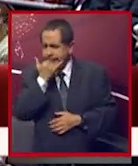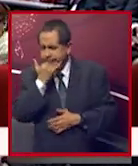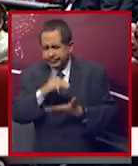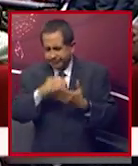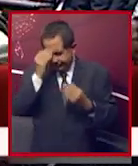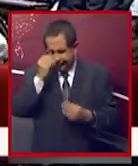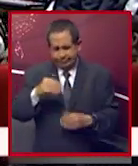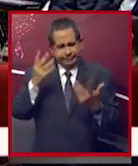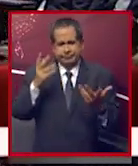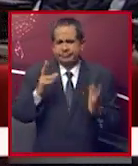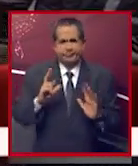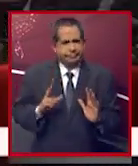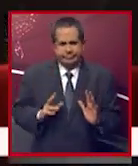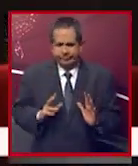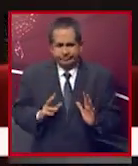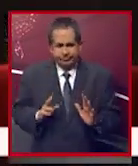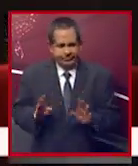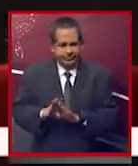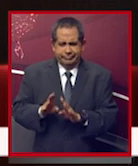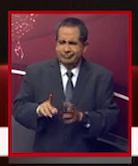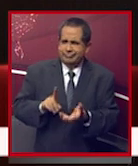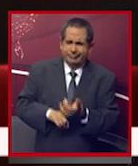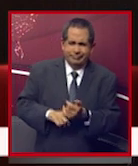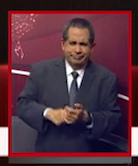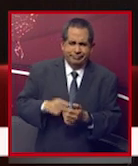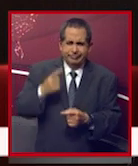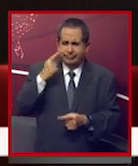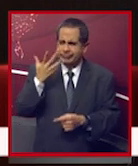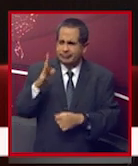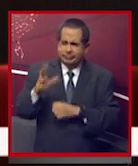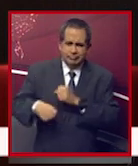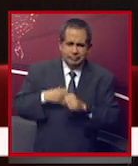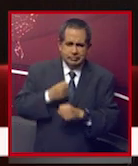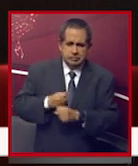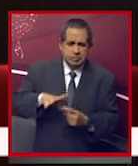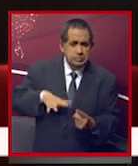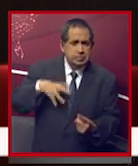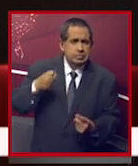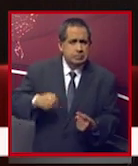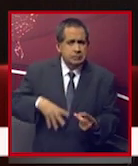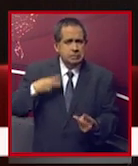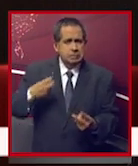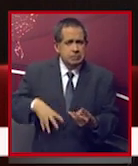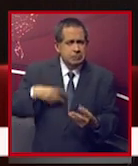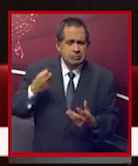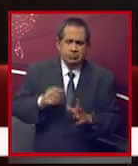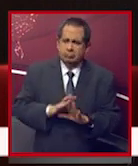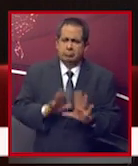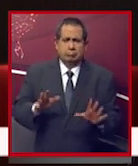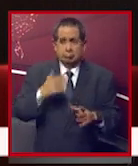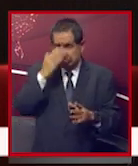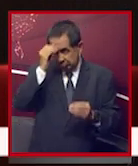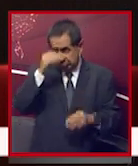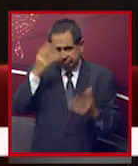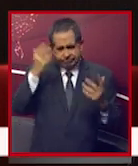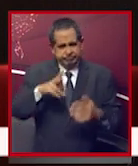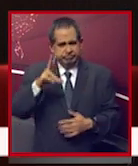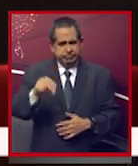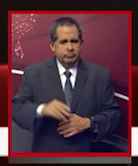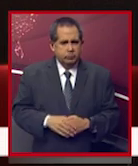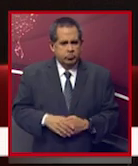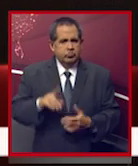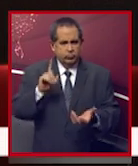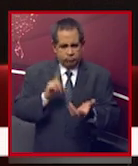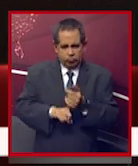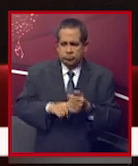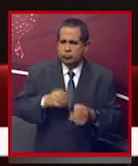olvido después de más de una década de abusos y atrocidades, porque sin verdad